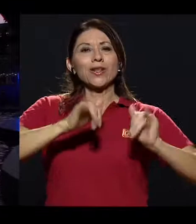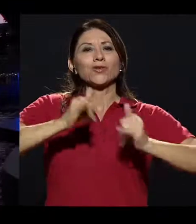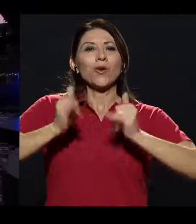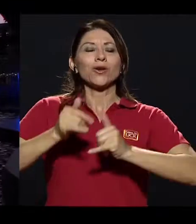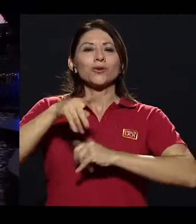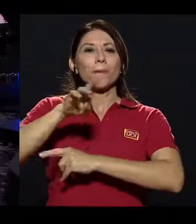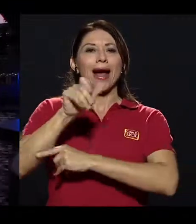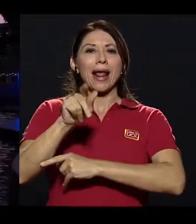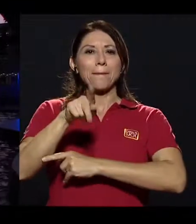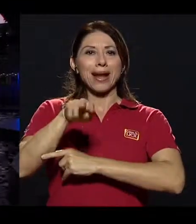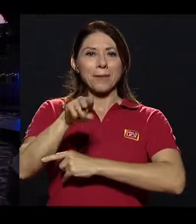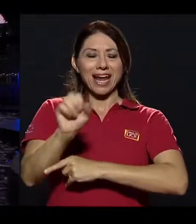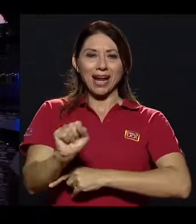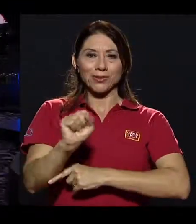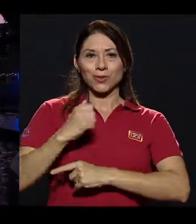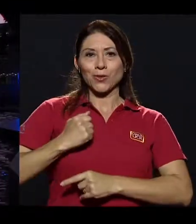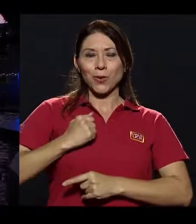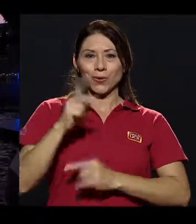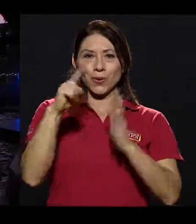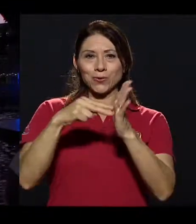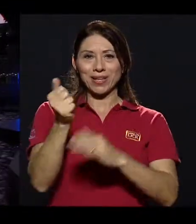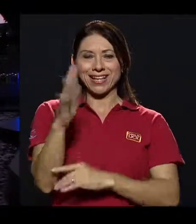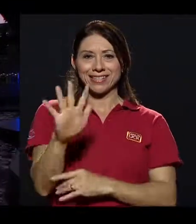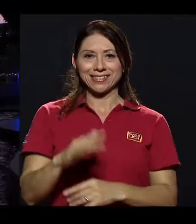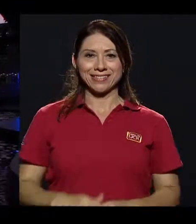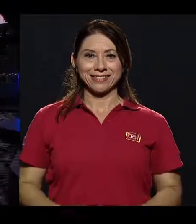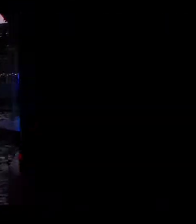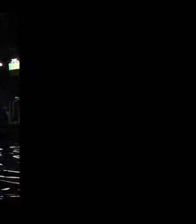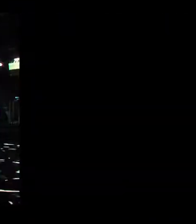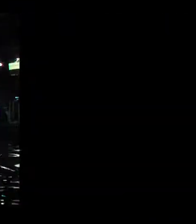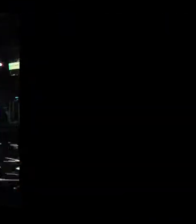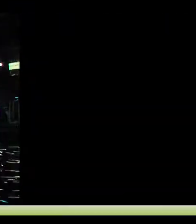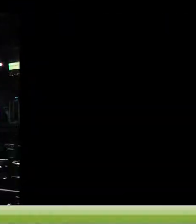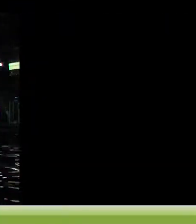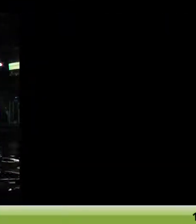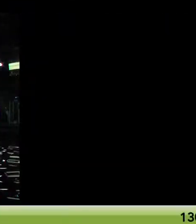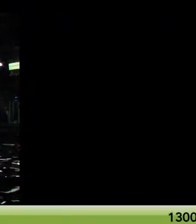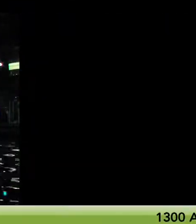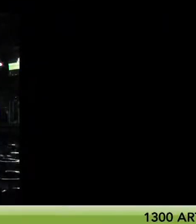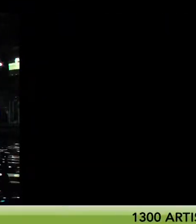para Panamericanos Toronto 2015.